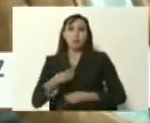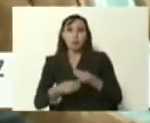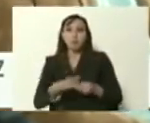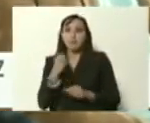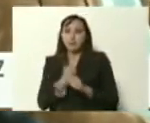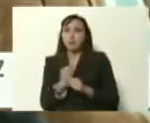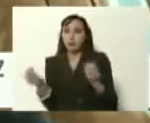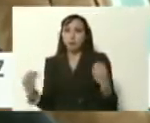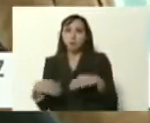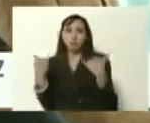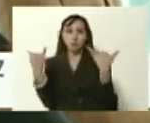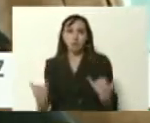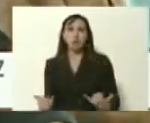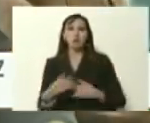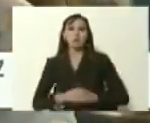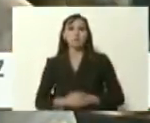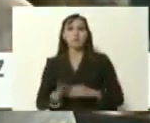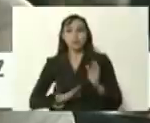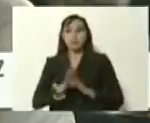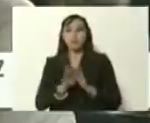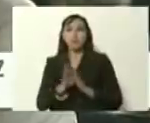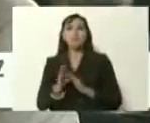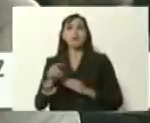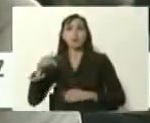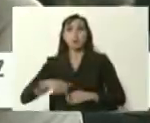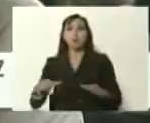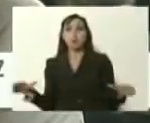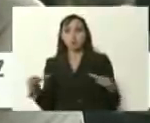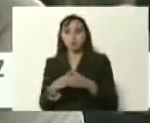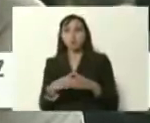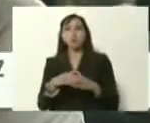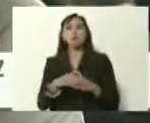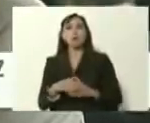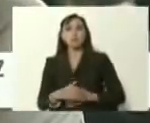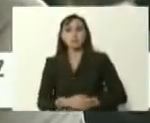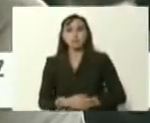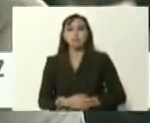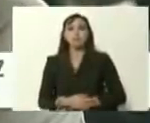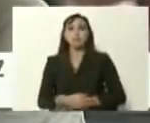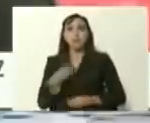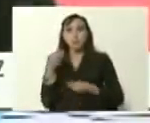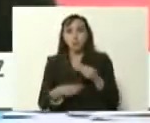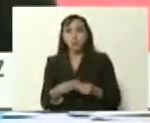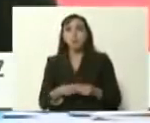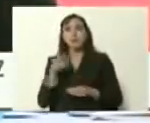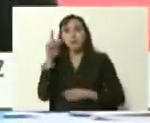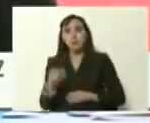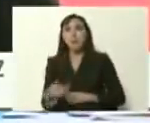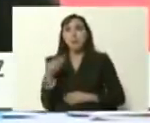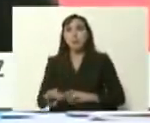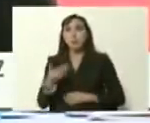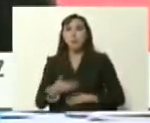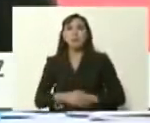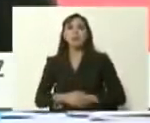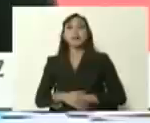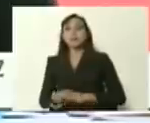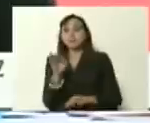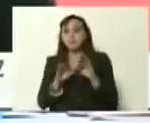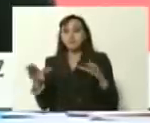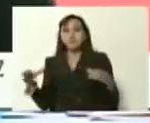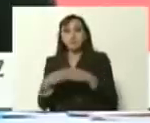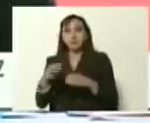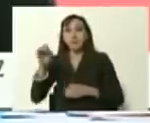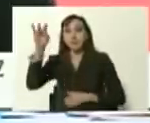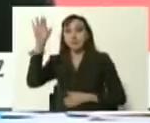de acuerdo y desarrollarlos en esta subcomisión. De manera que esa subcomisión queda conformada por el